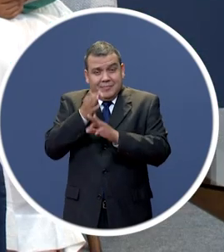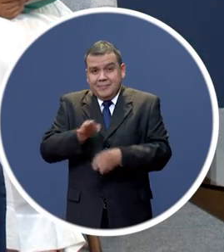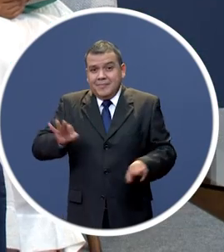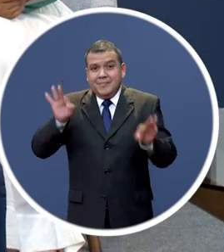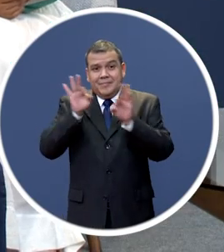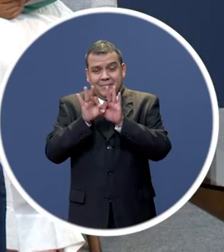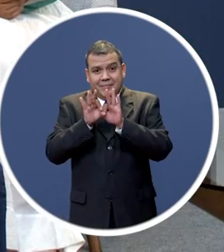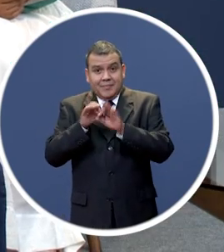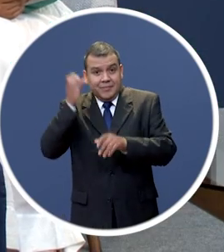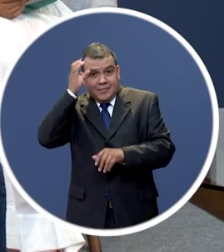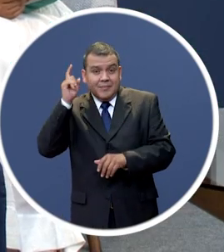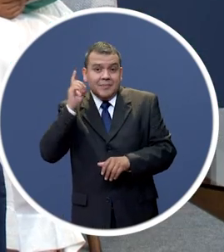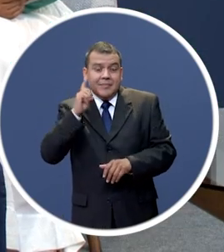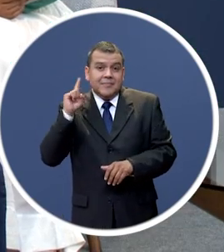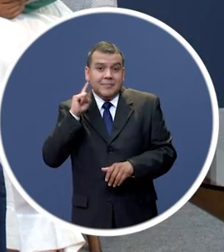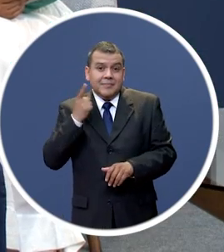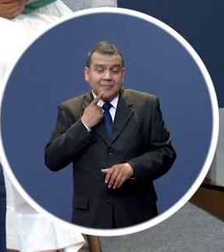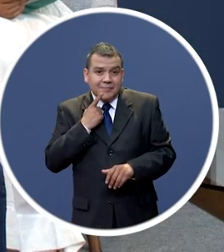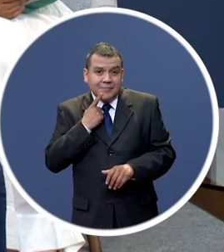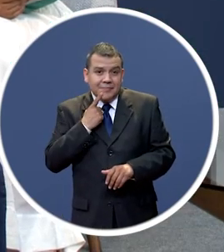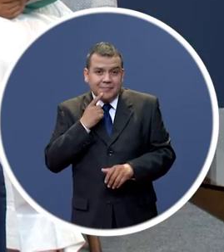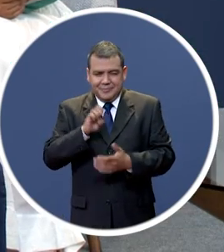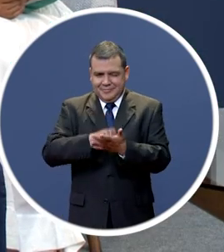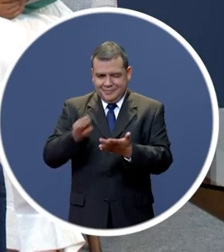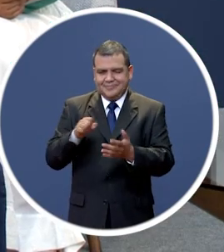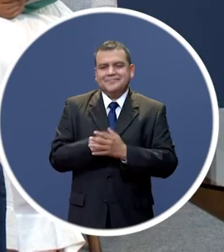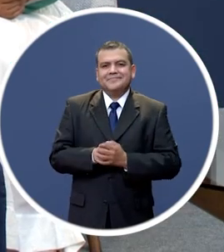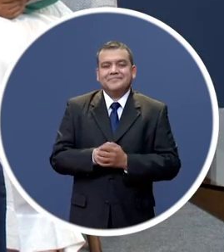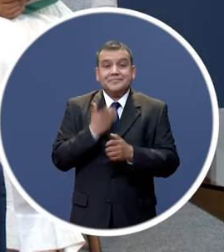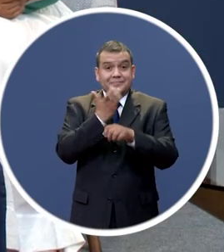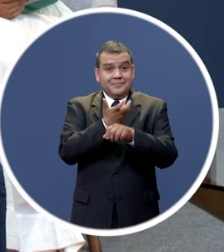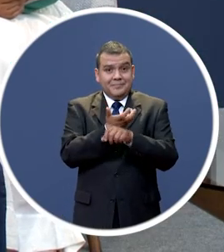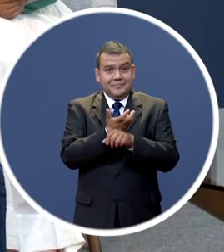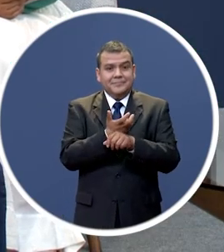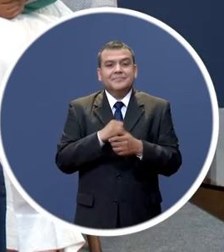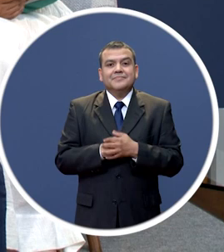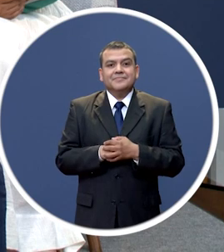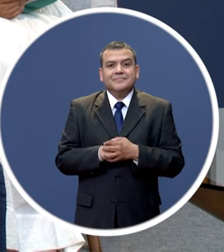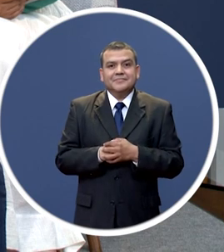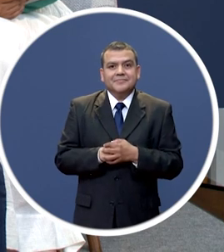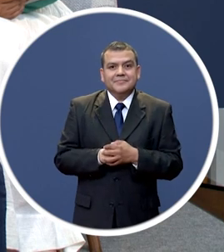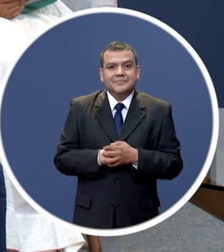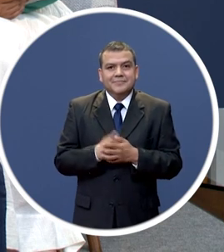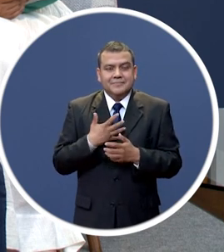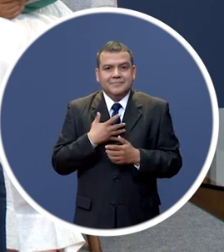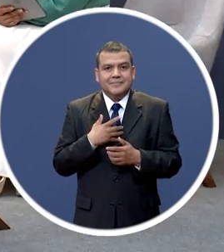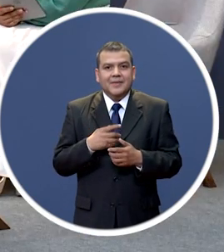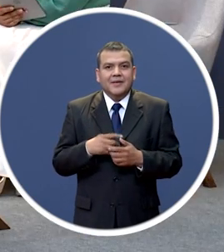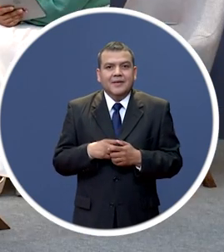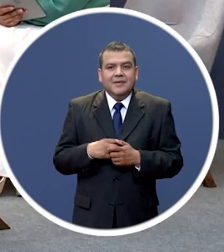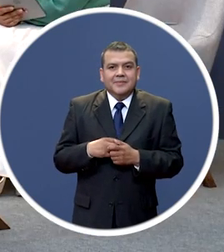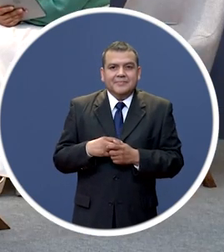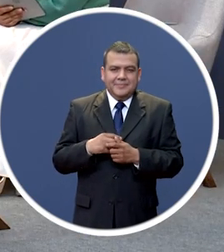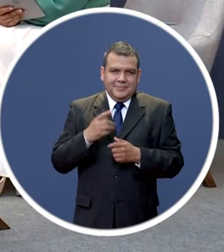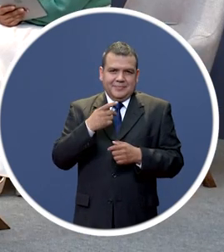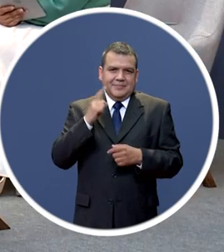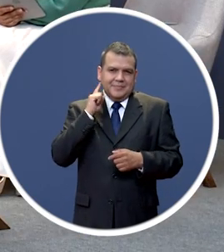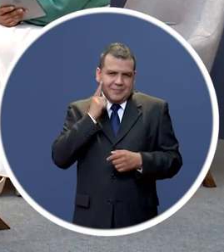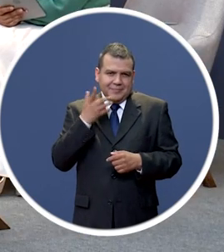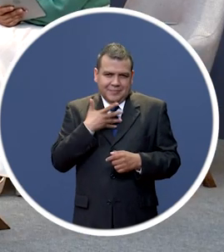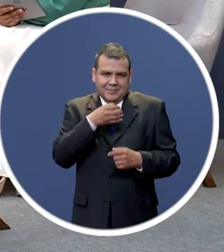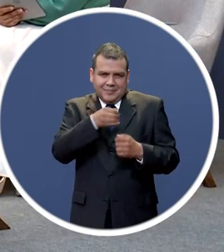La cultura sorda, incluso, por dar un detalle, en Estados Unidos, por ejemplo, como sordos organizados,